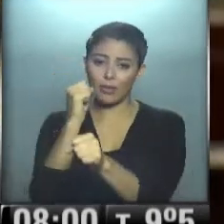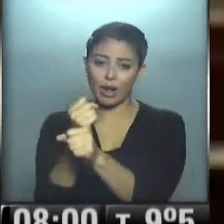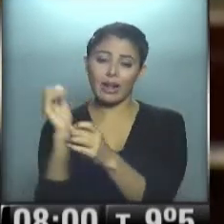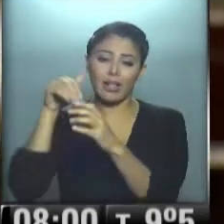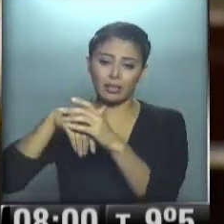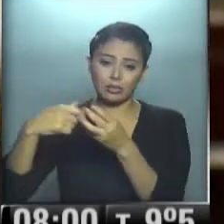formal